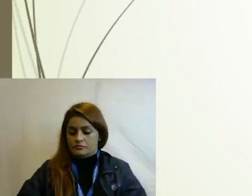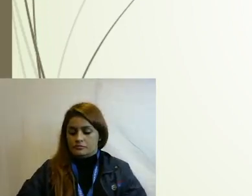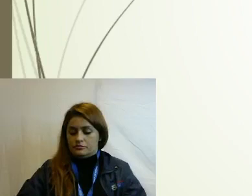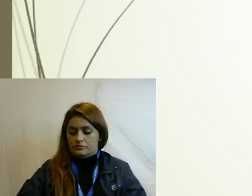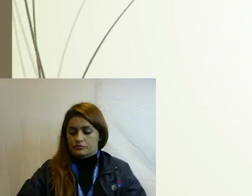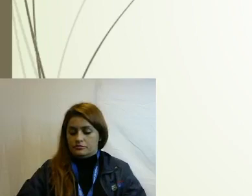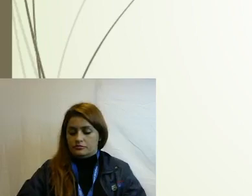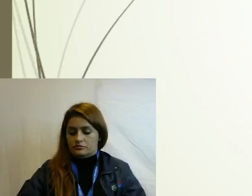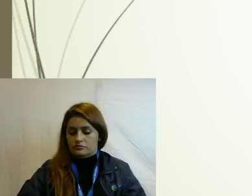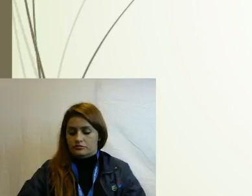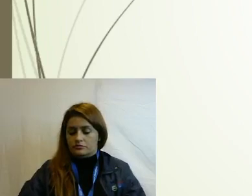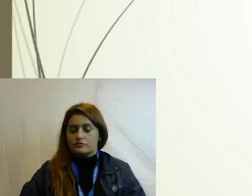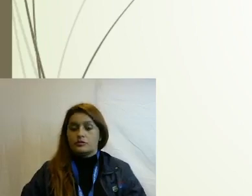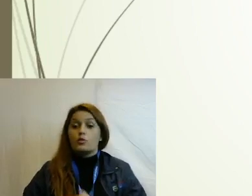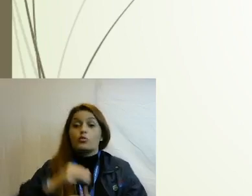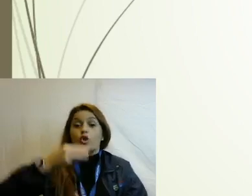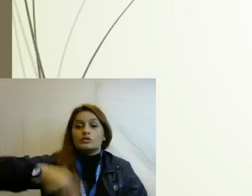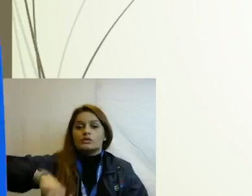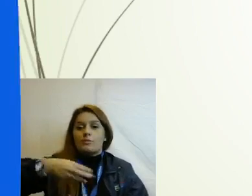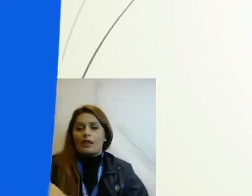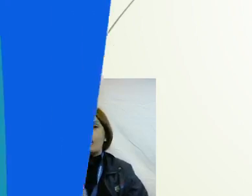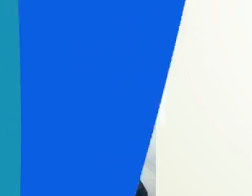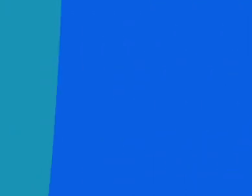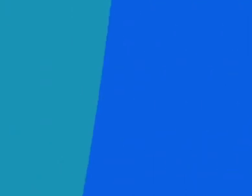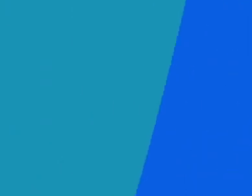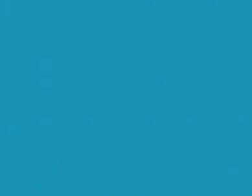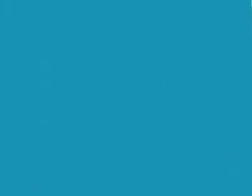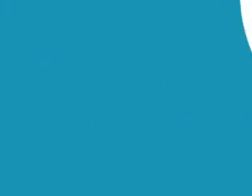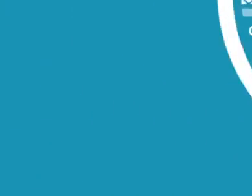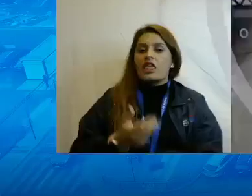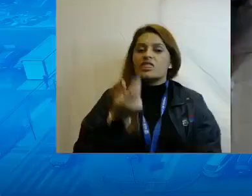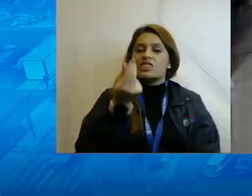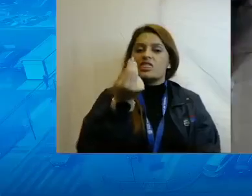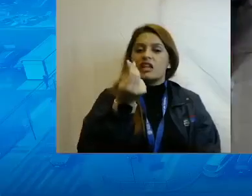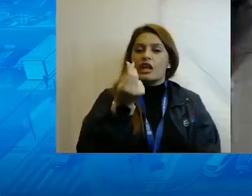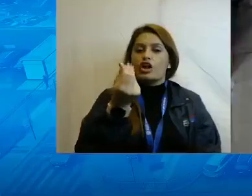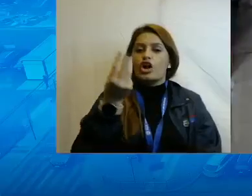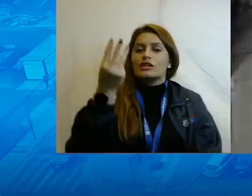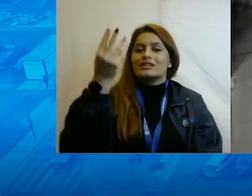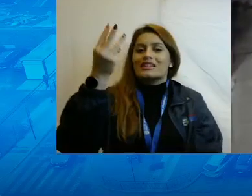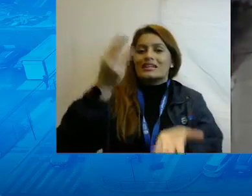Efectivamente, en la municipalidad existe el monto de